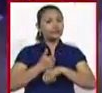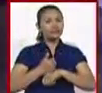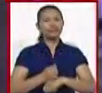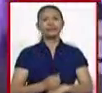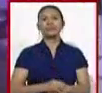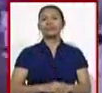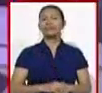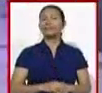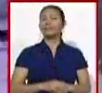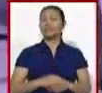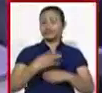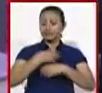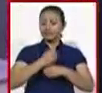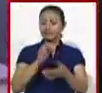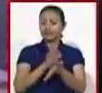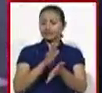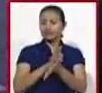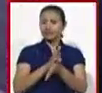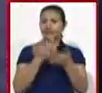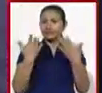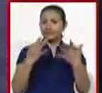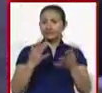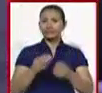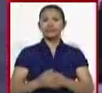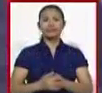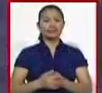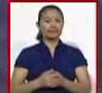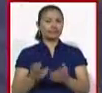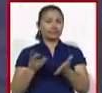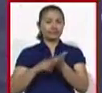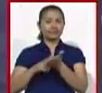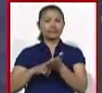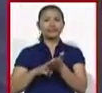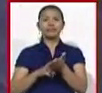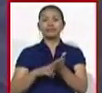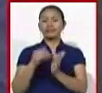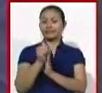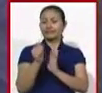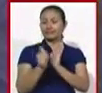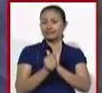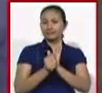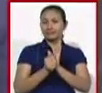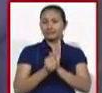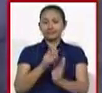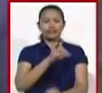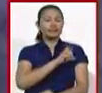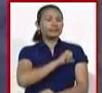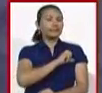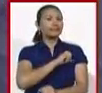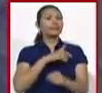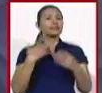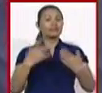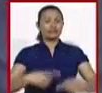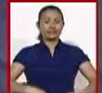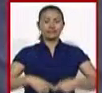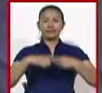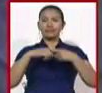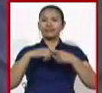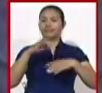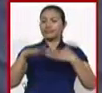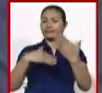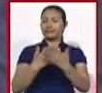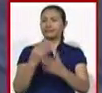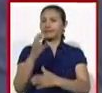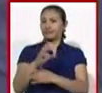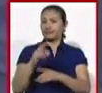ese pequeño detalle que es la elaboración del documento que en este momento está elaborando el asesor jurídico de la policía y se suspenderían las medidas